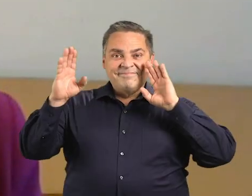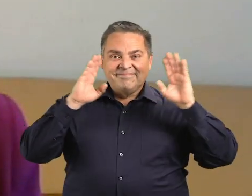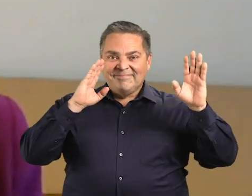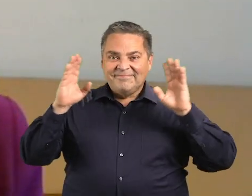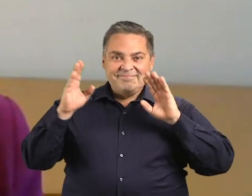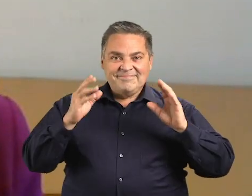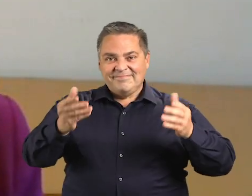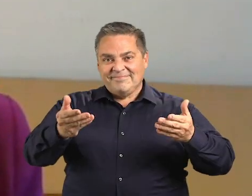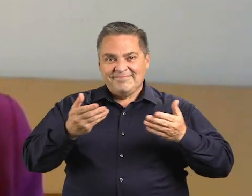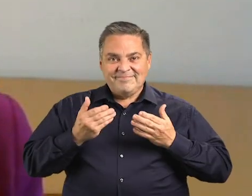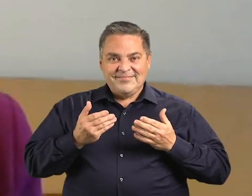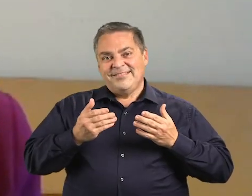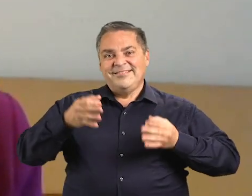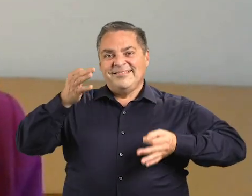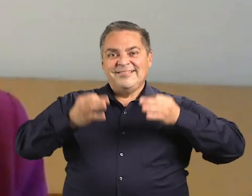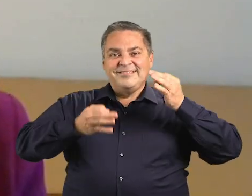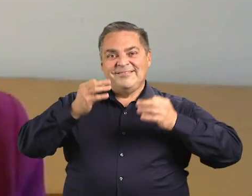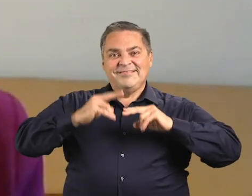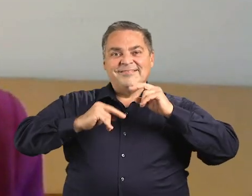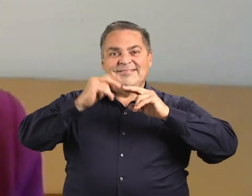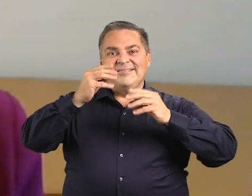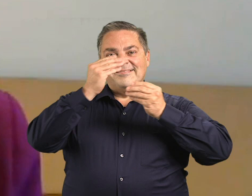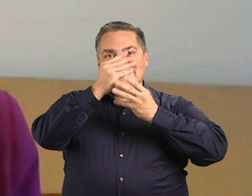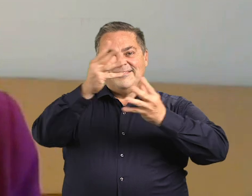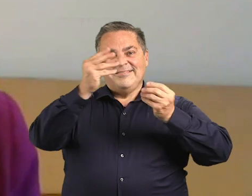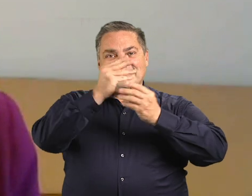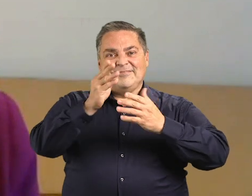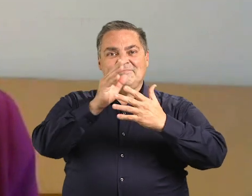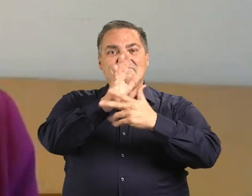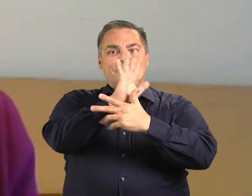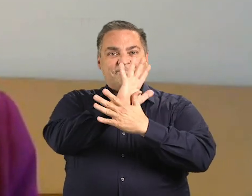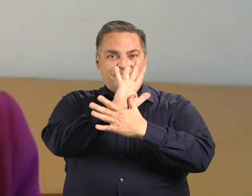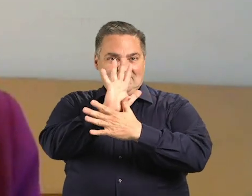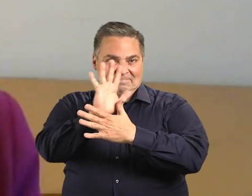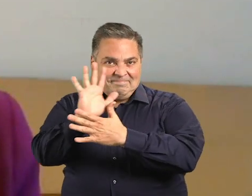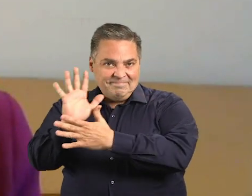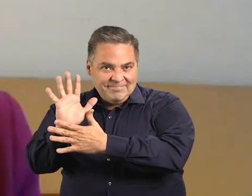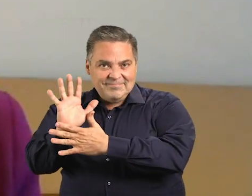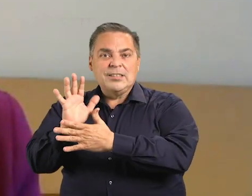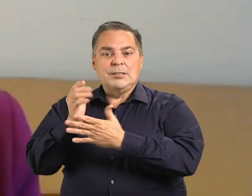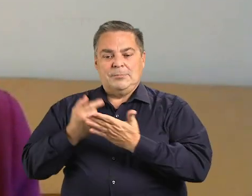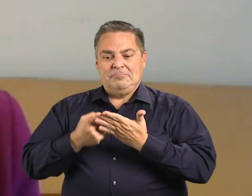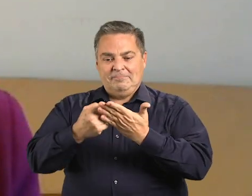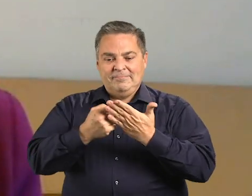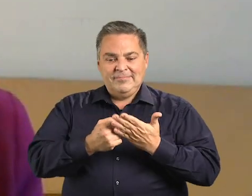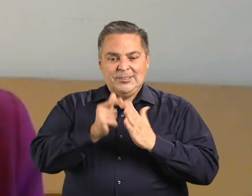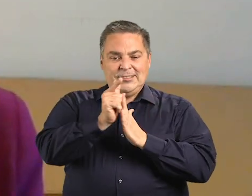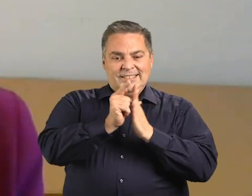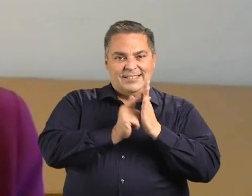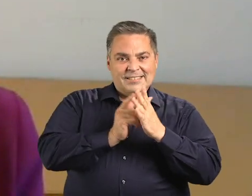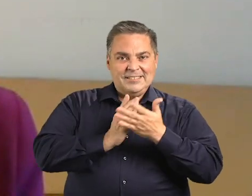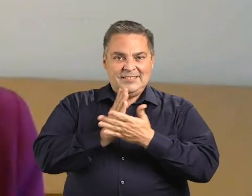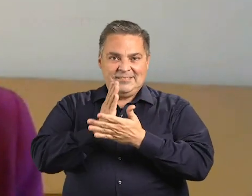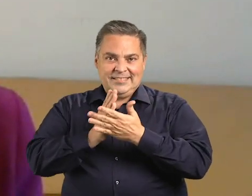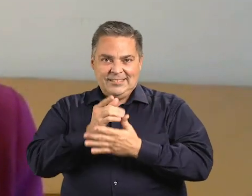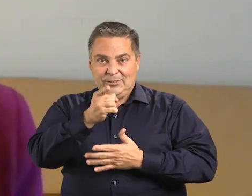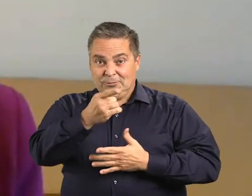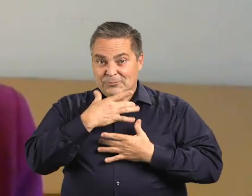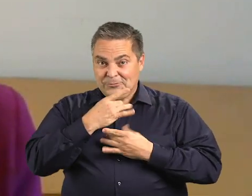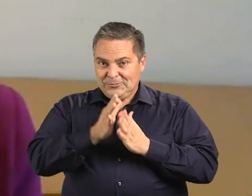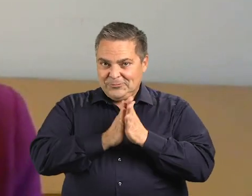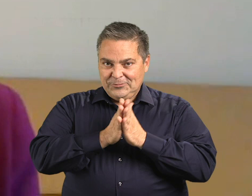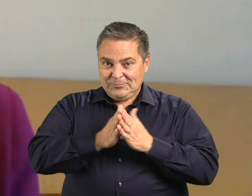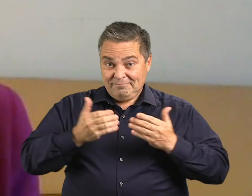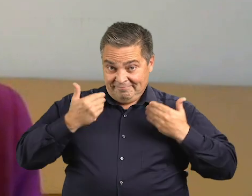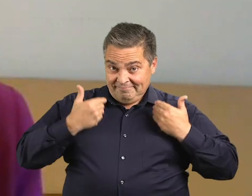Bienvenidos y bienvenidas a Tribunales Informa, una serie de cápsulas en formato de video podcast en donde hablamos sobre temas relacionados al derecho que a ti te